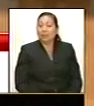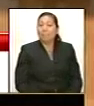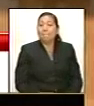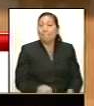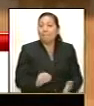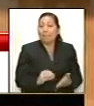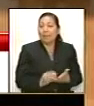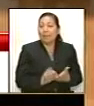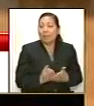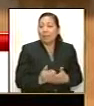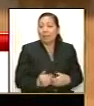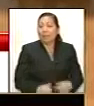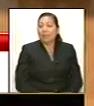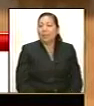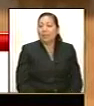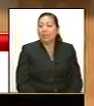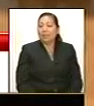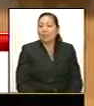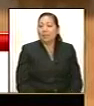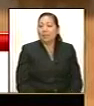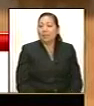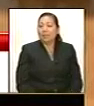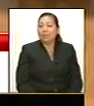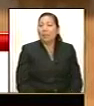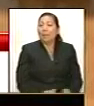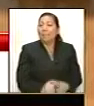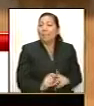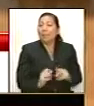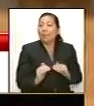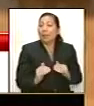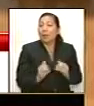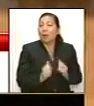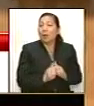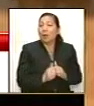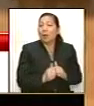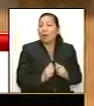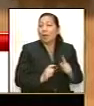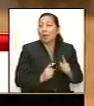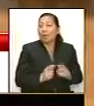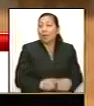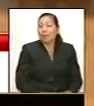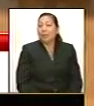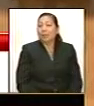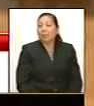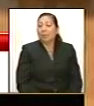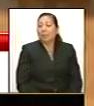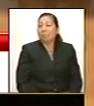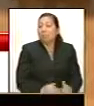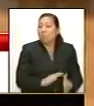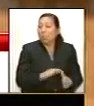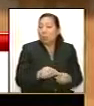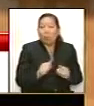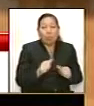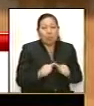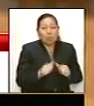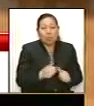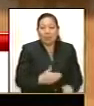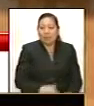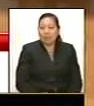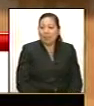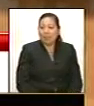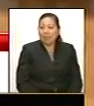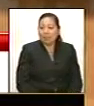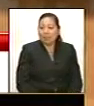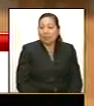más fiable para una víctima de violencia que llamar una línea con alguien que a veces vas a estar marcando todos los números o qué sé yo.